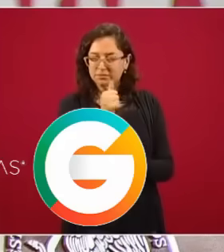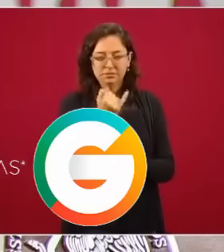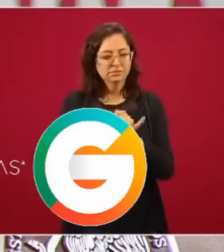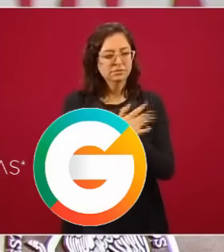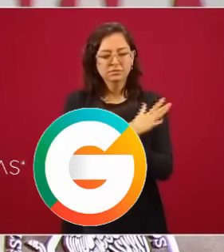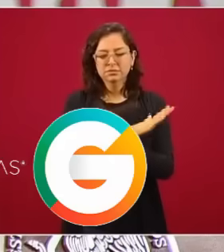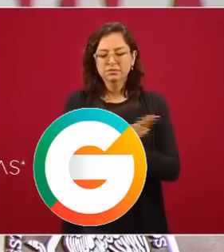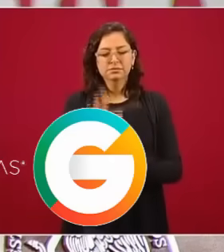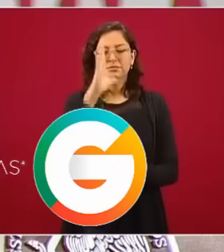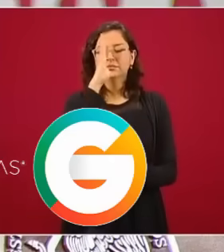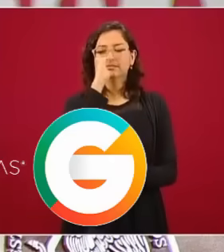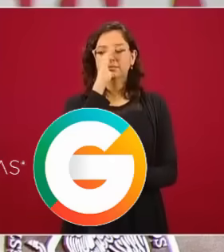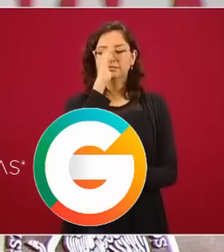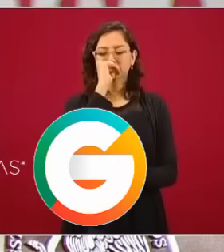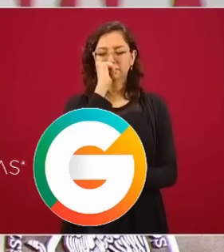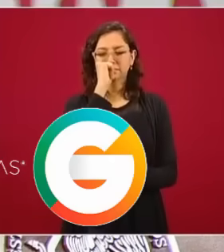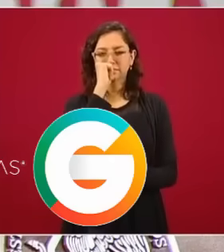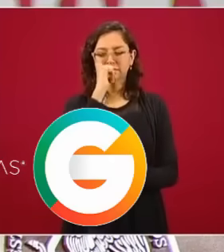Es